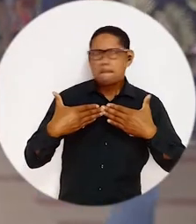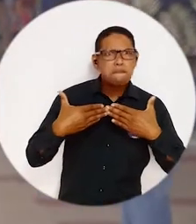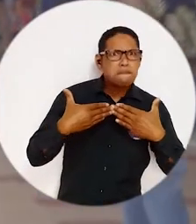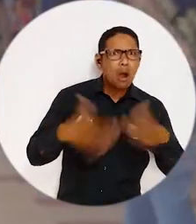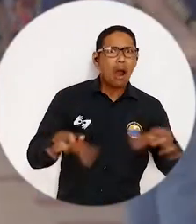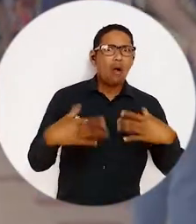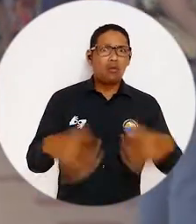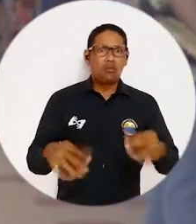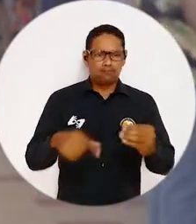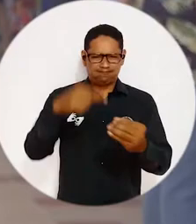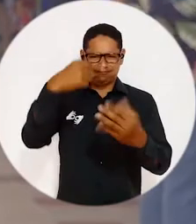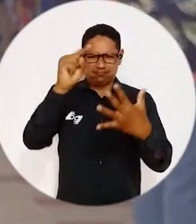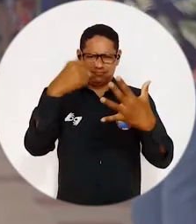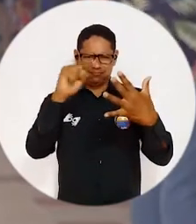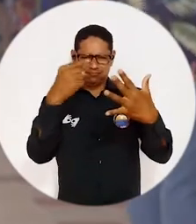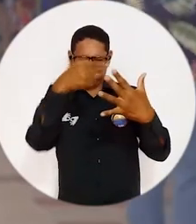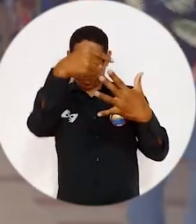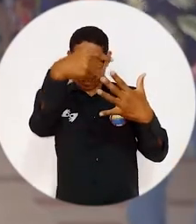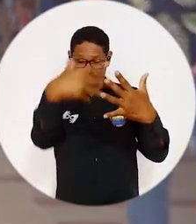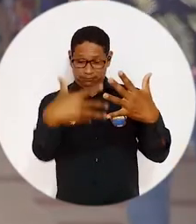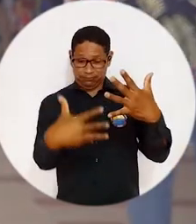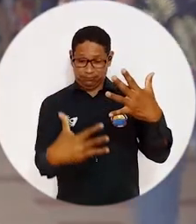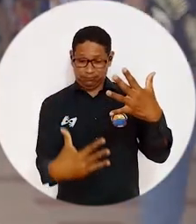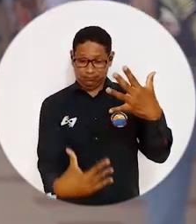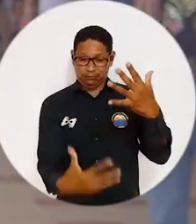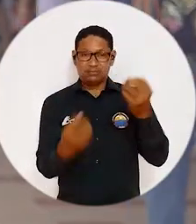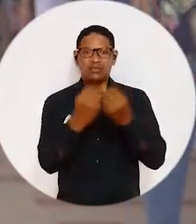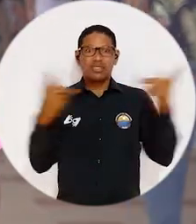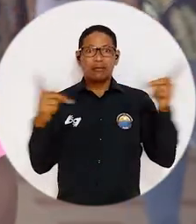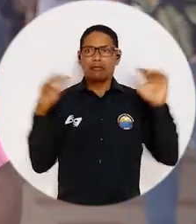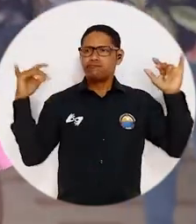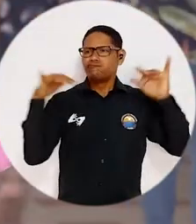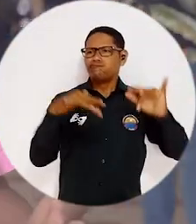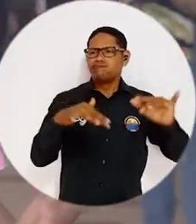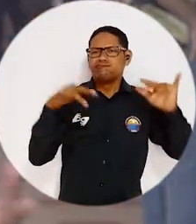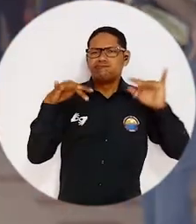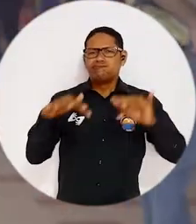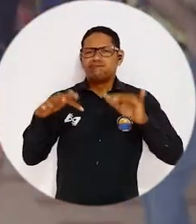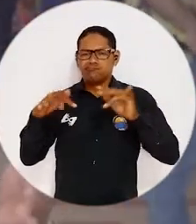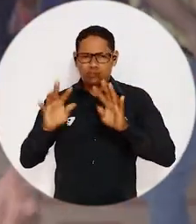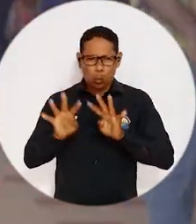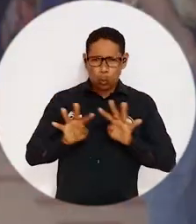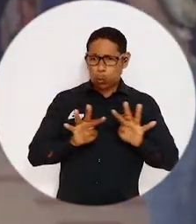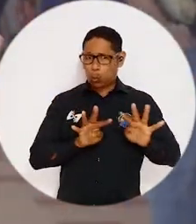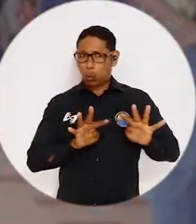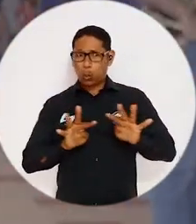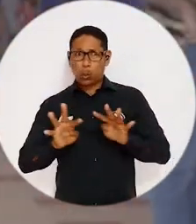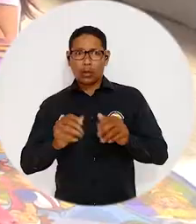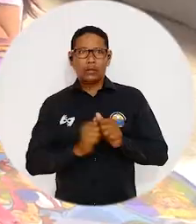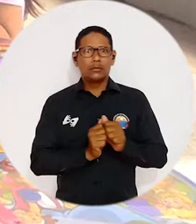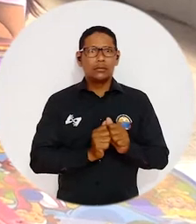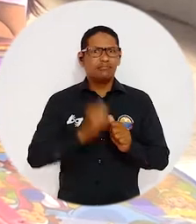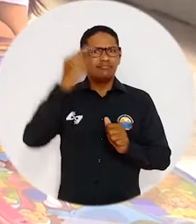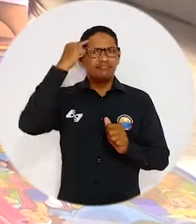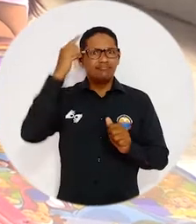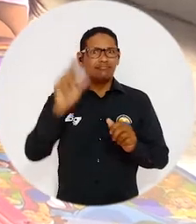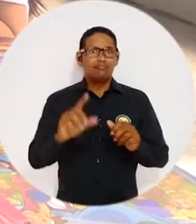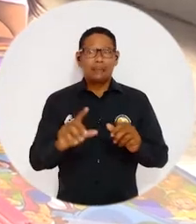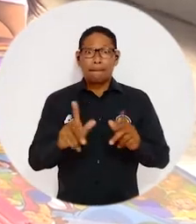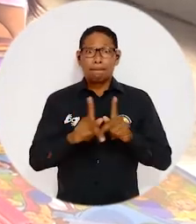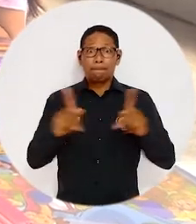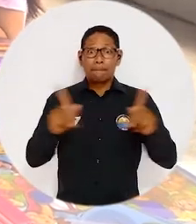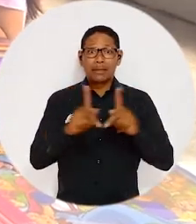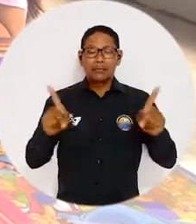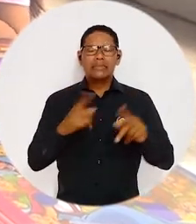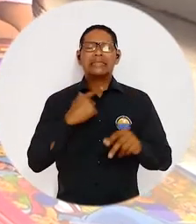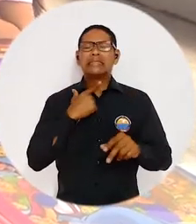Hemos logrado una apertura en la diversificación de nuestro público, de nuestra gente que nos observa. Ya no